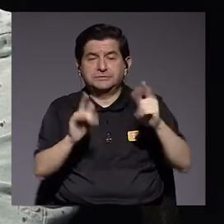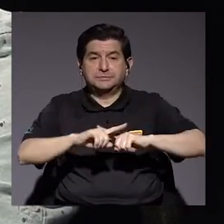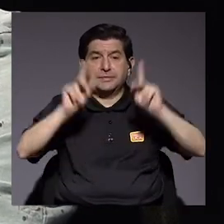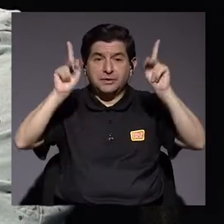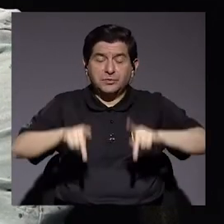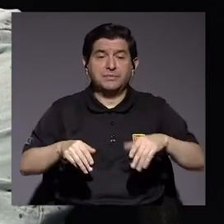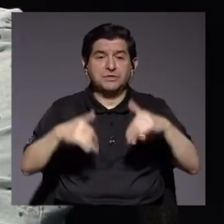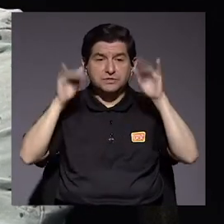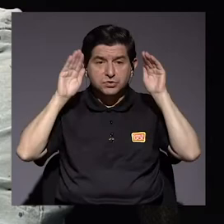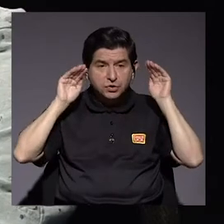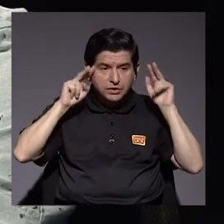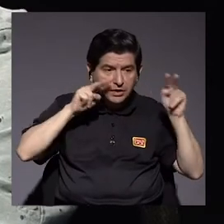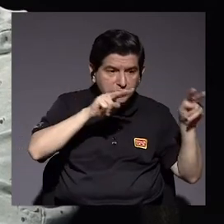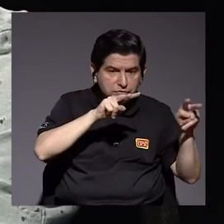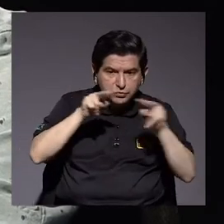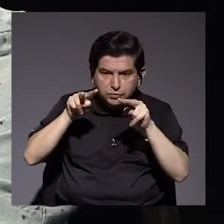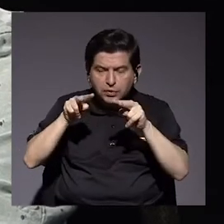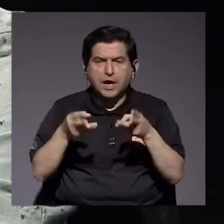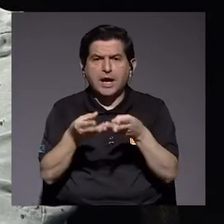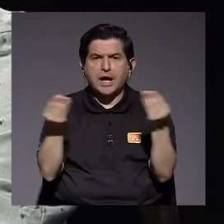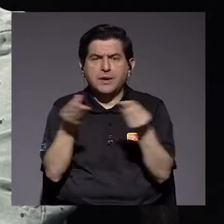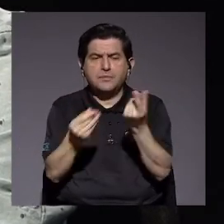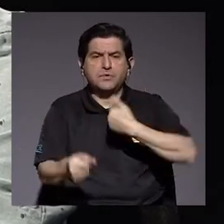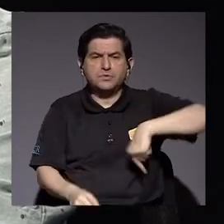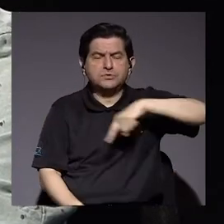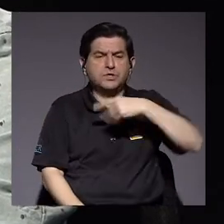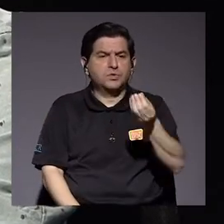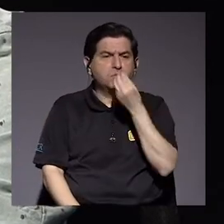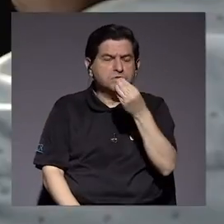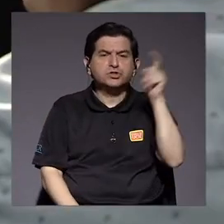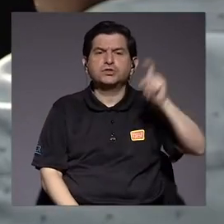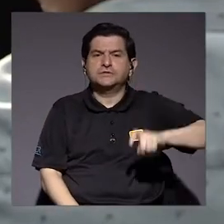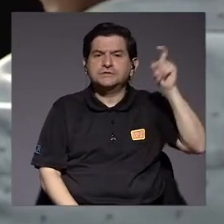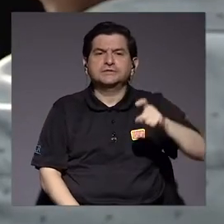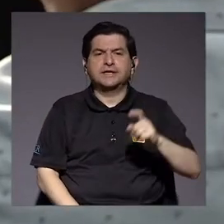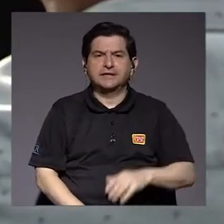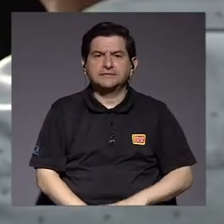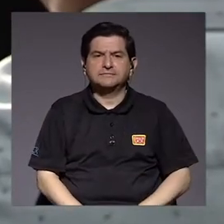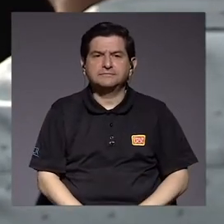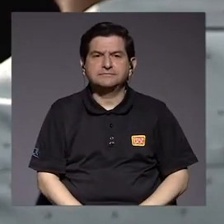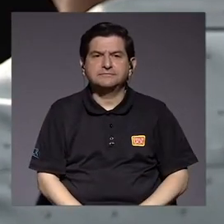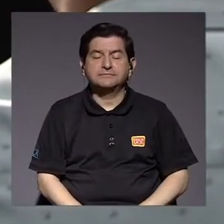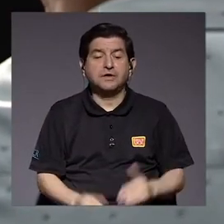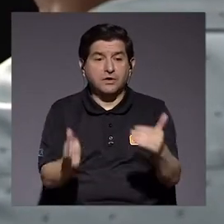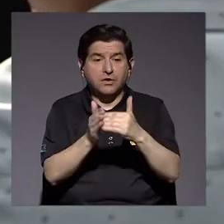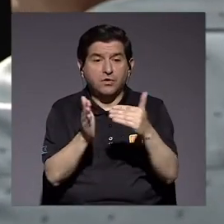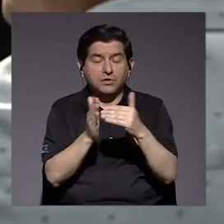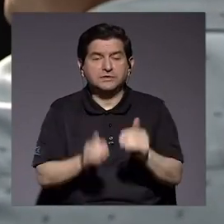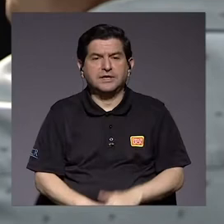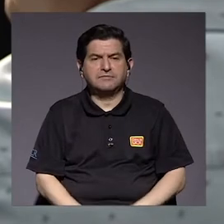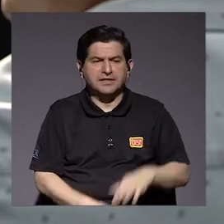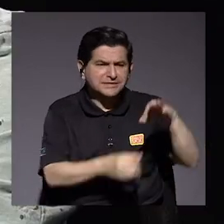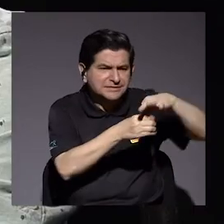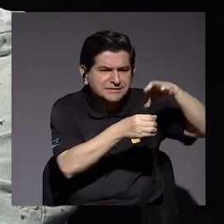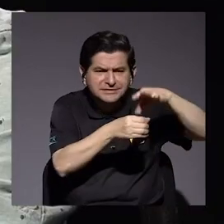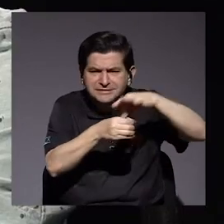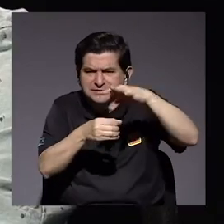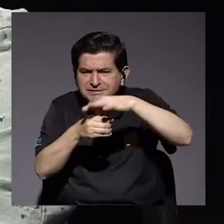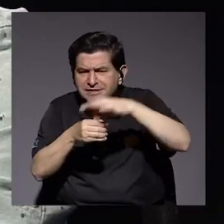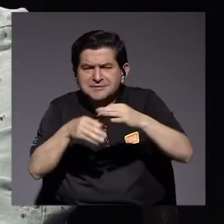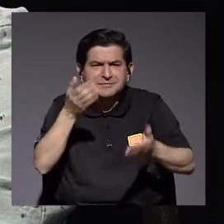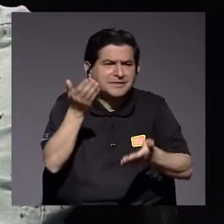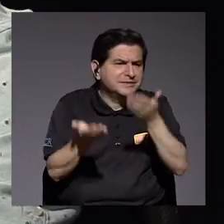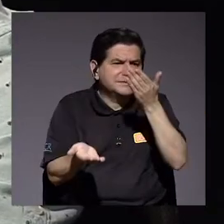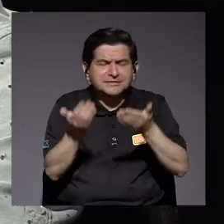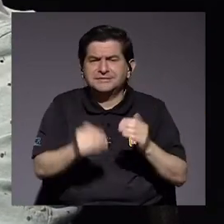personas vuelven su mirada, bueno, necesitamos producir lo que nos estamos comiendo, ¿verdad? Uh-huh. Entonces volvemos la vista a cultivos que tal vez por las